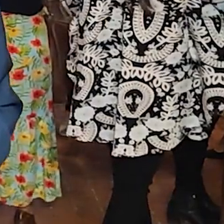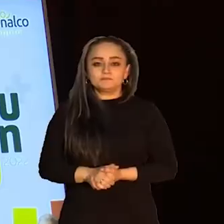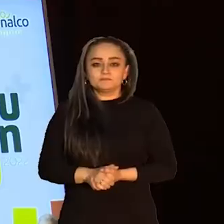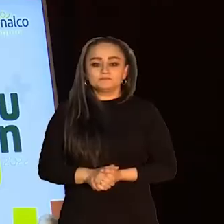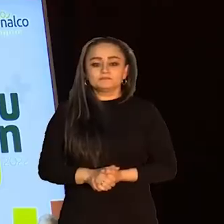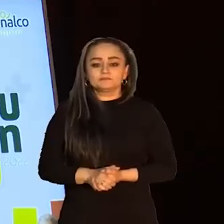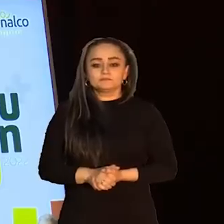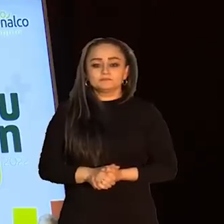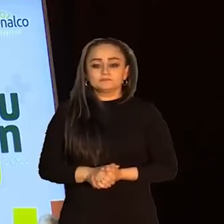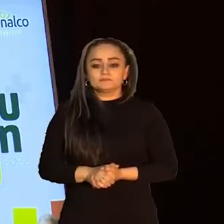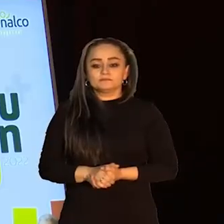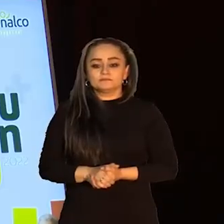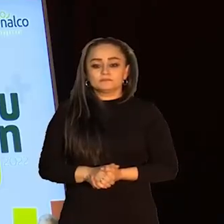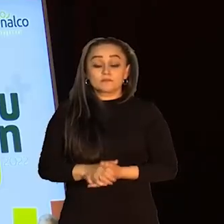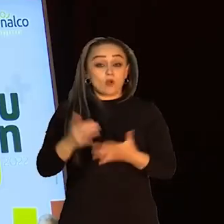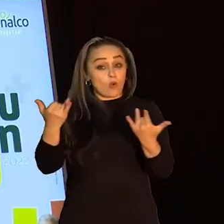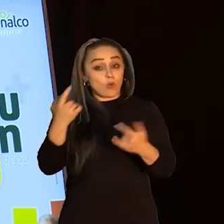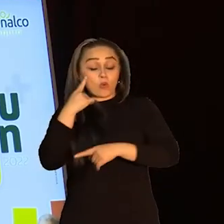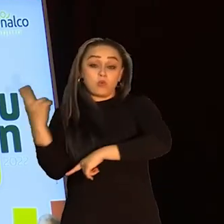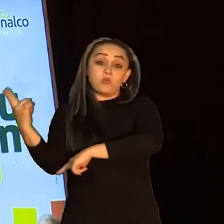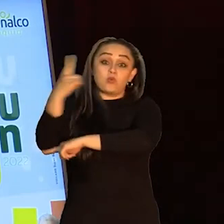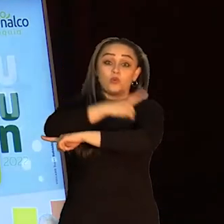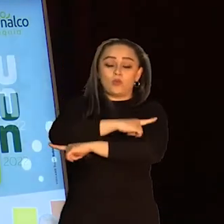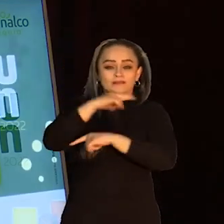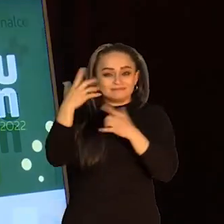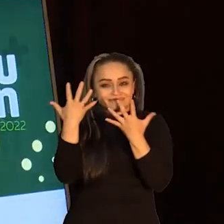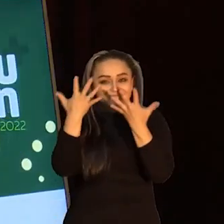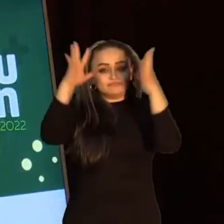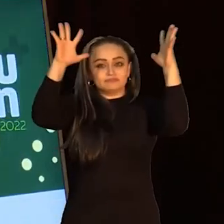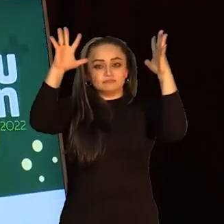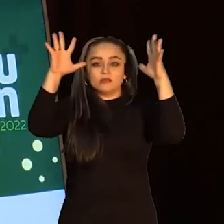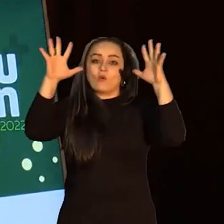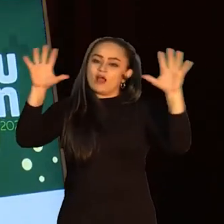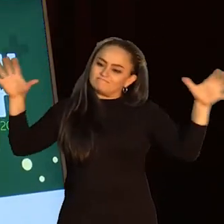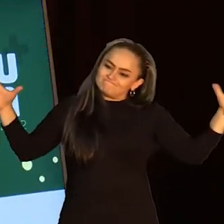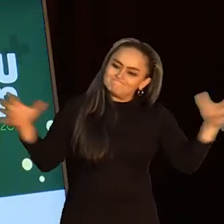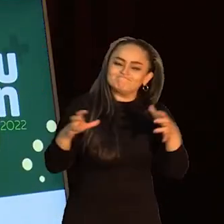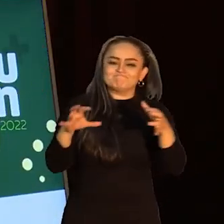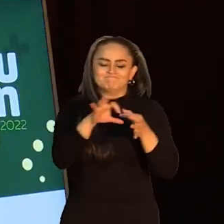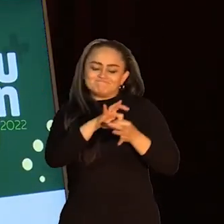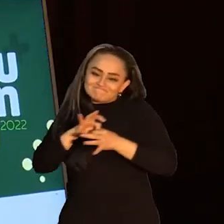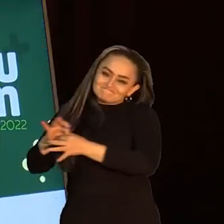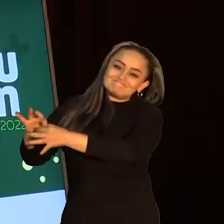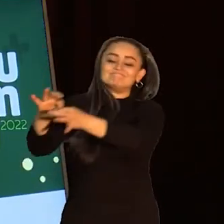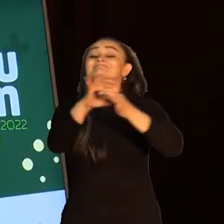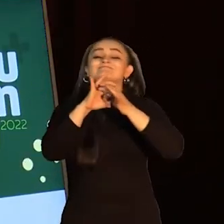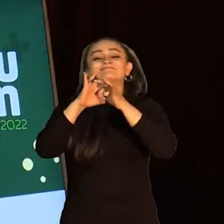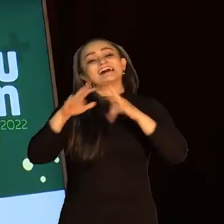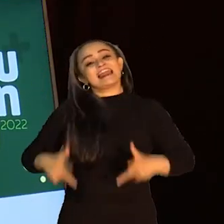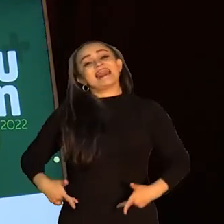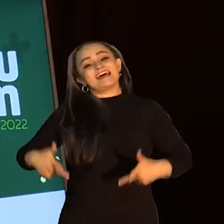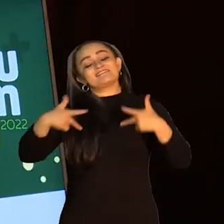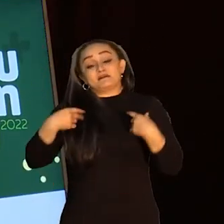Gómez. Este es un gran día porque celebramos que estamos juntos, celebramos la vida.